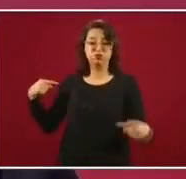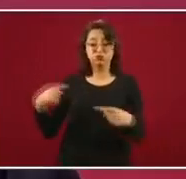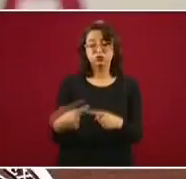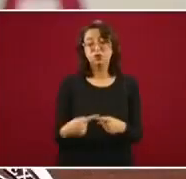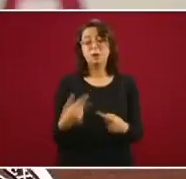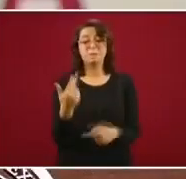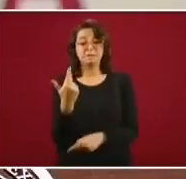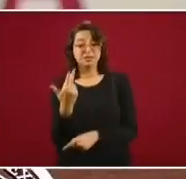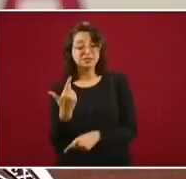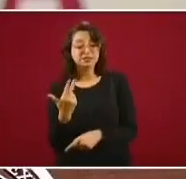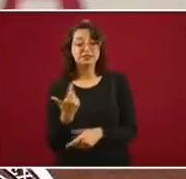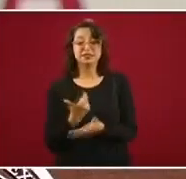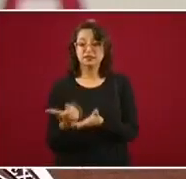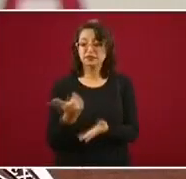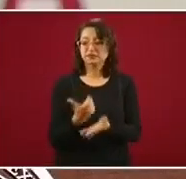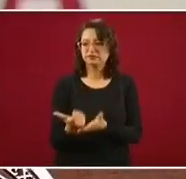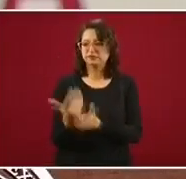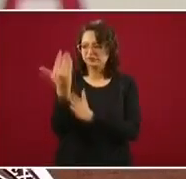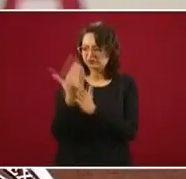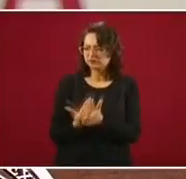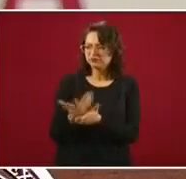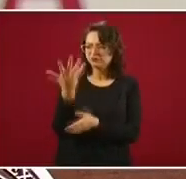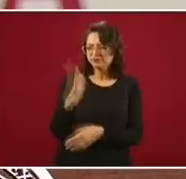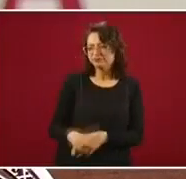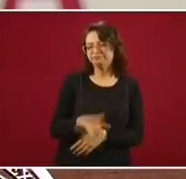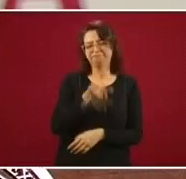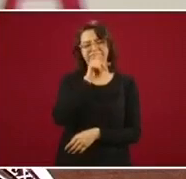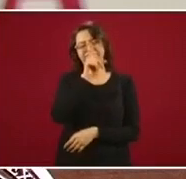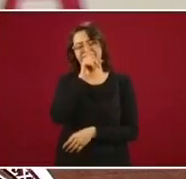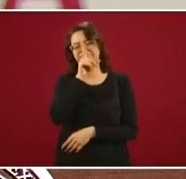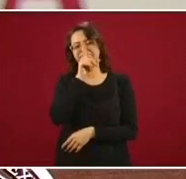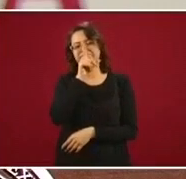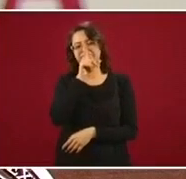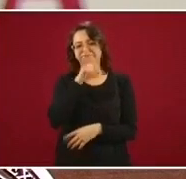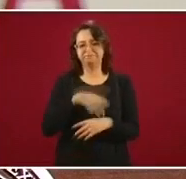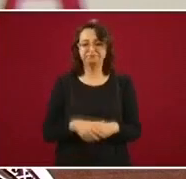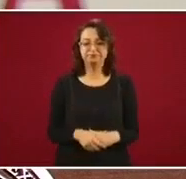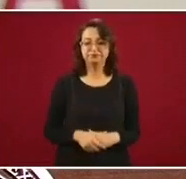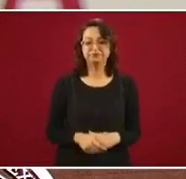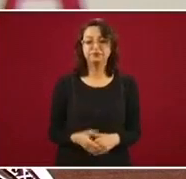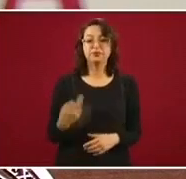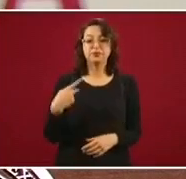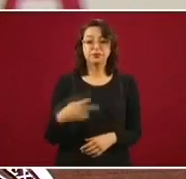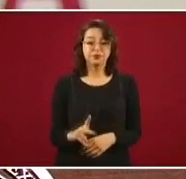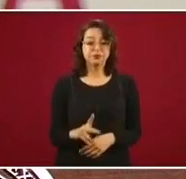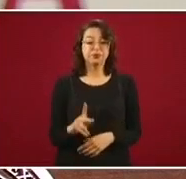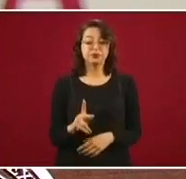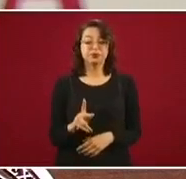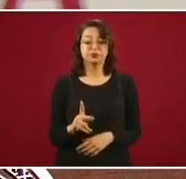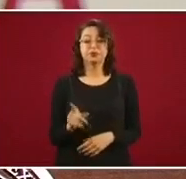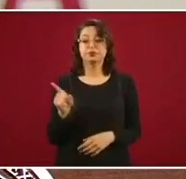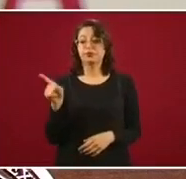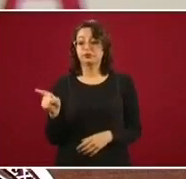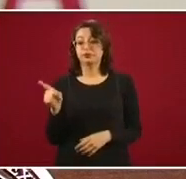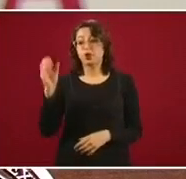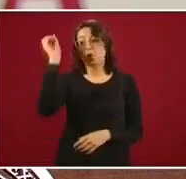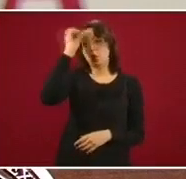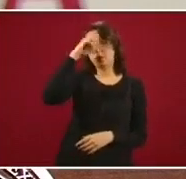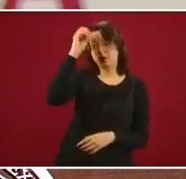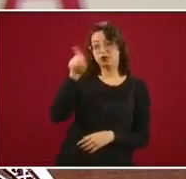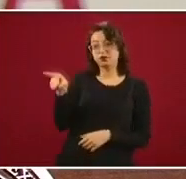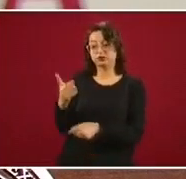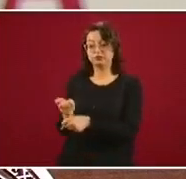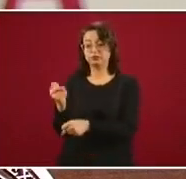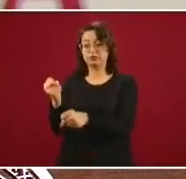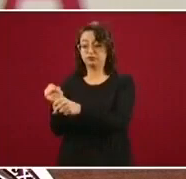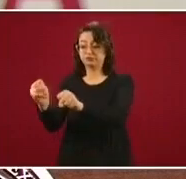salarios, pues sería injusto reducirlo a 10, pero la sentencia, esta controversia de tesis de la segunda